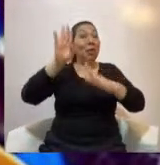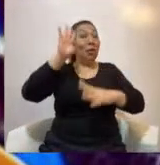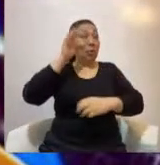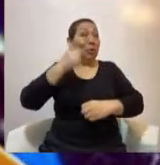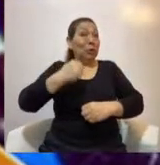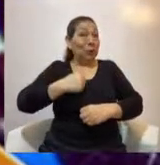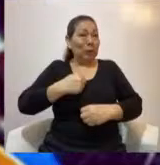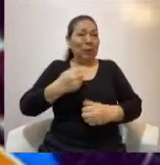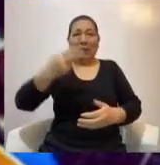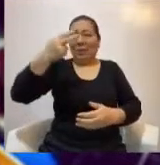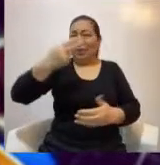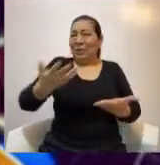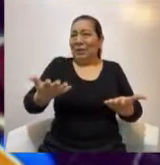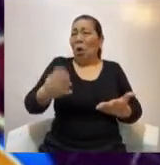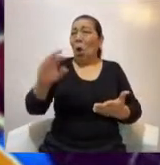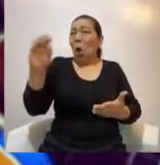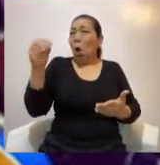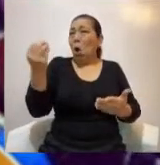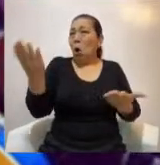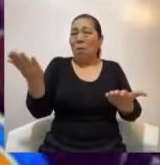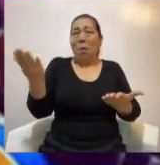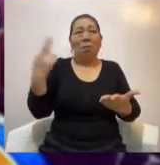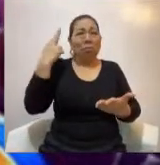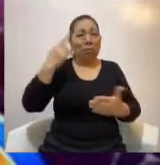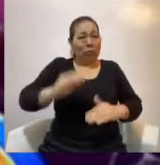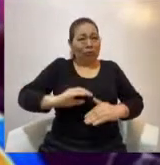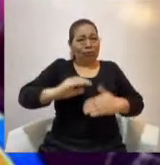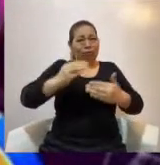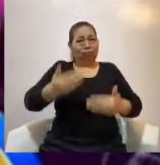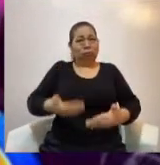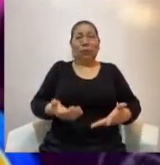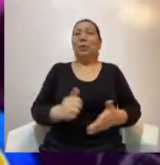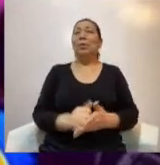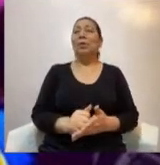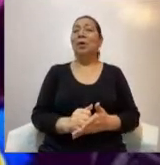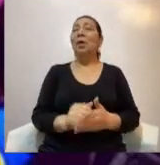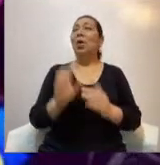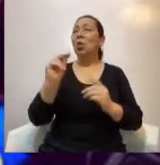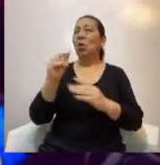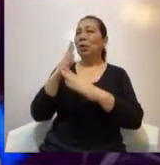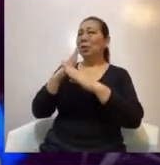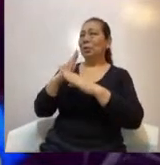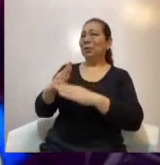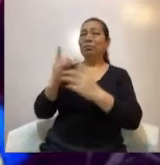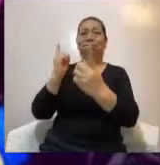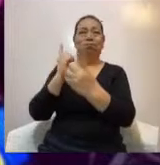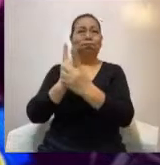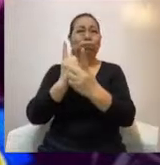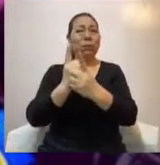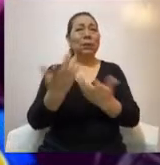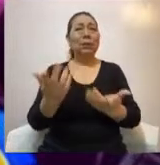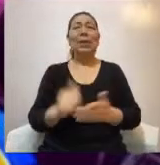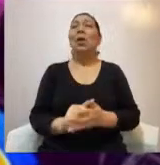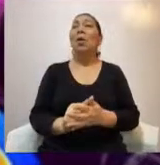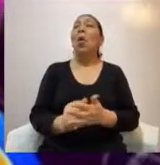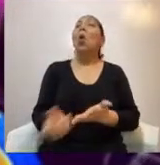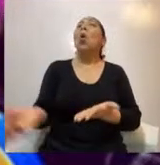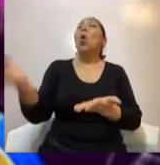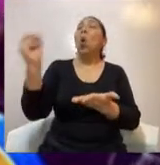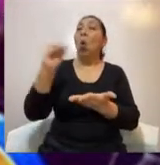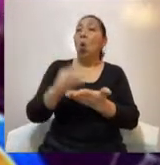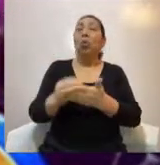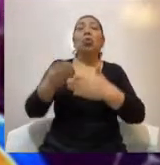y sancionar a una joven por razón de embarazo era una discriminación directa y por